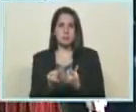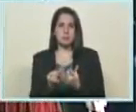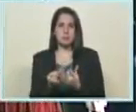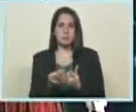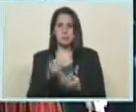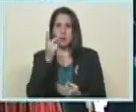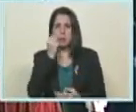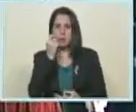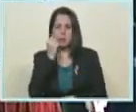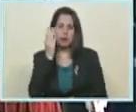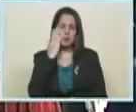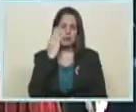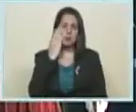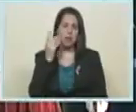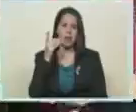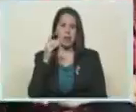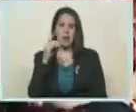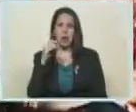padre de Lacaba.